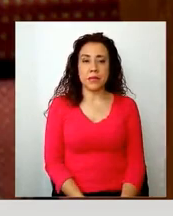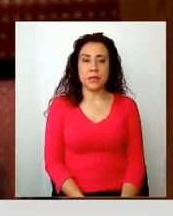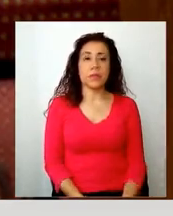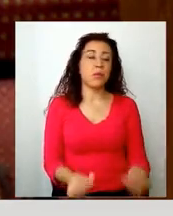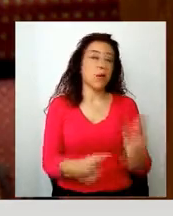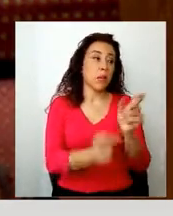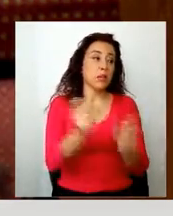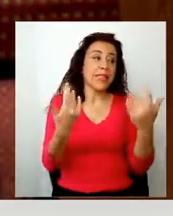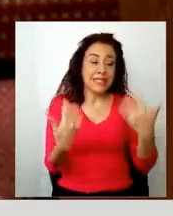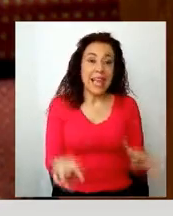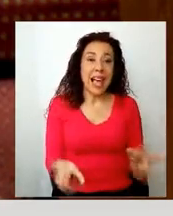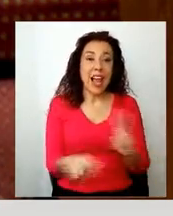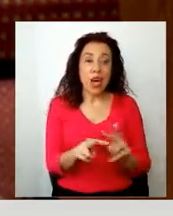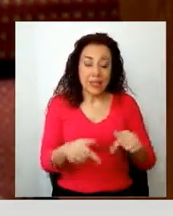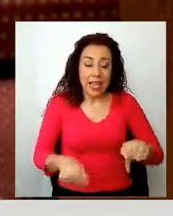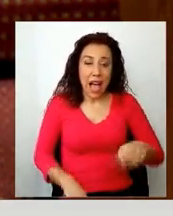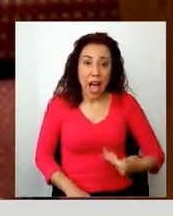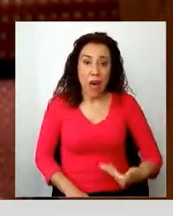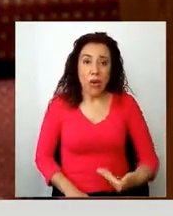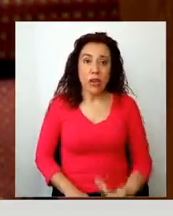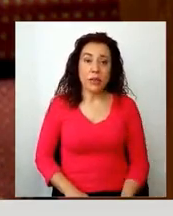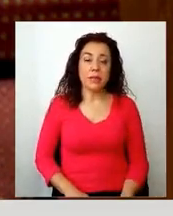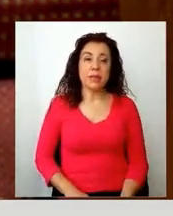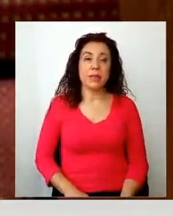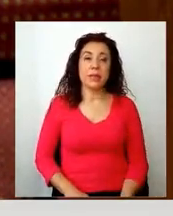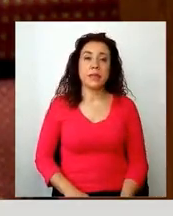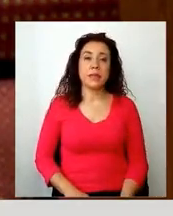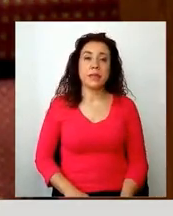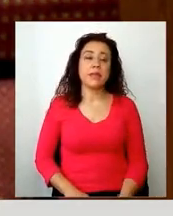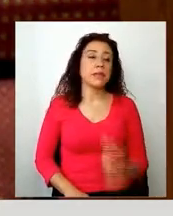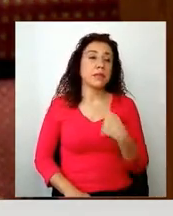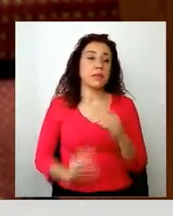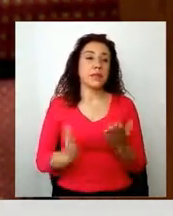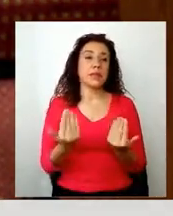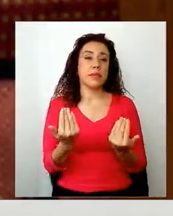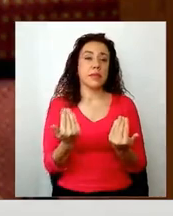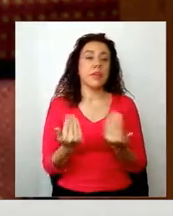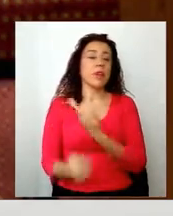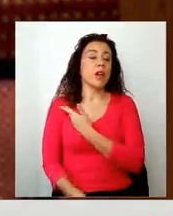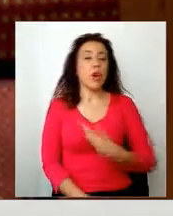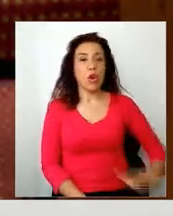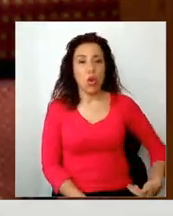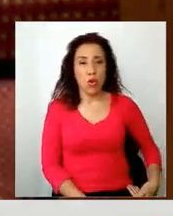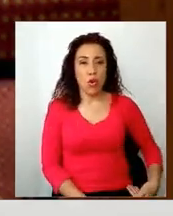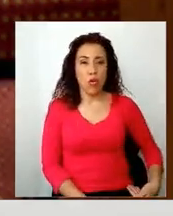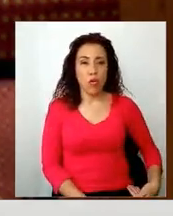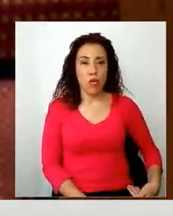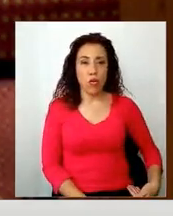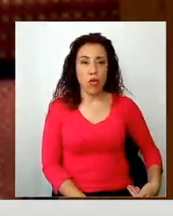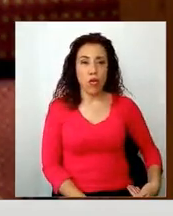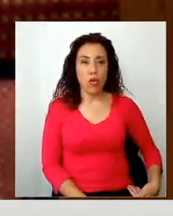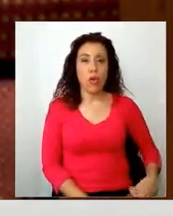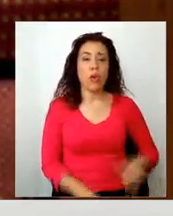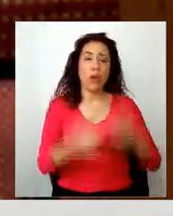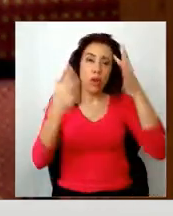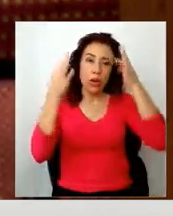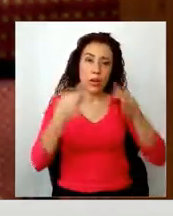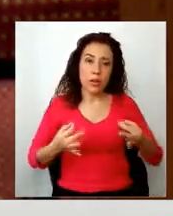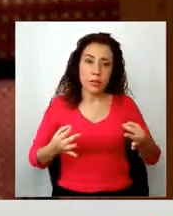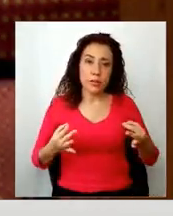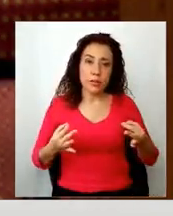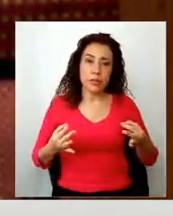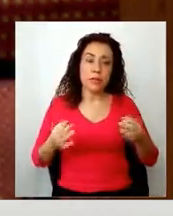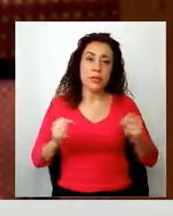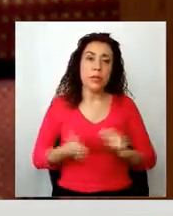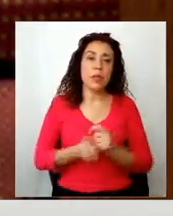pero sin que exista esta normativa por lo tanto Esperamos que por parte del gobierno haya una decisión de poder adaptar todo lo que significa